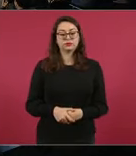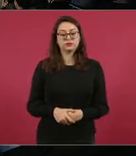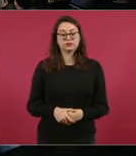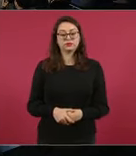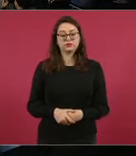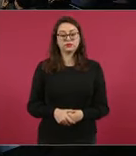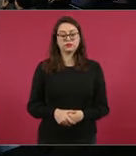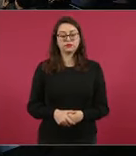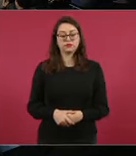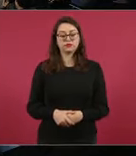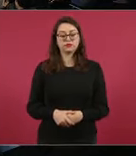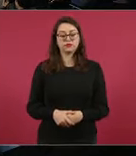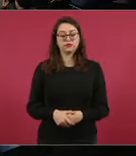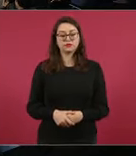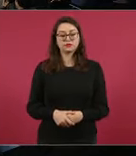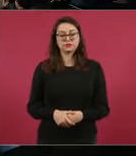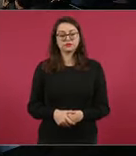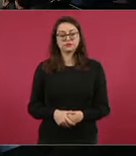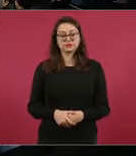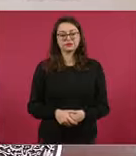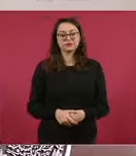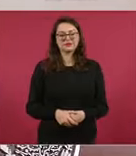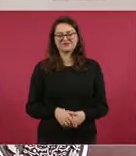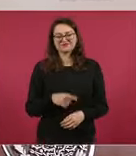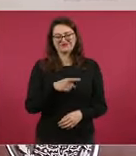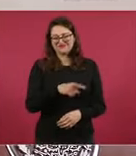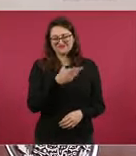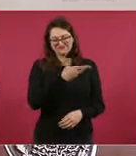un tamal de masa colada, ni